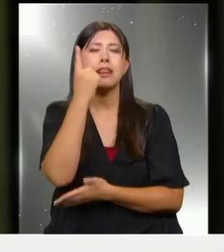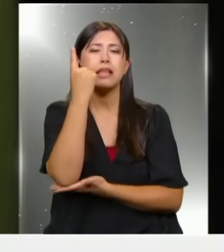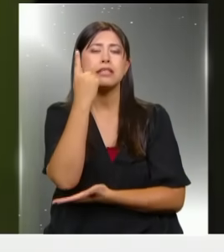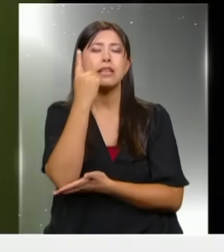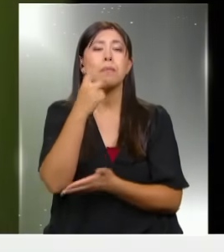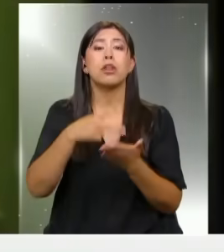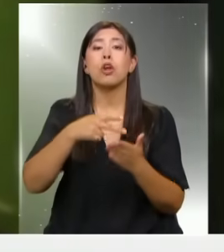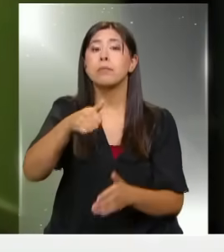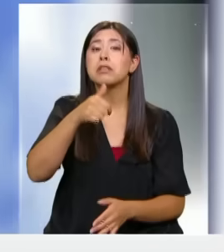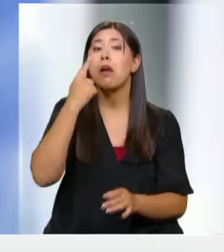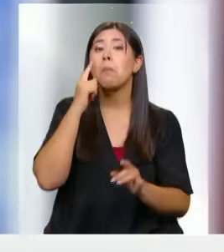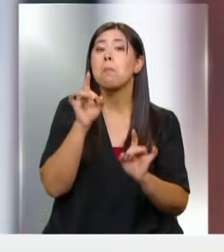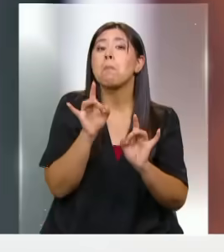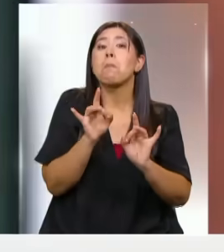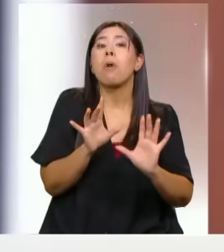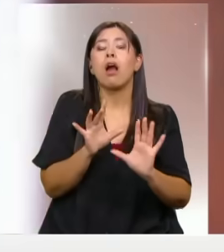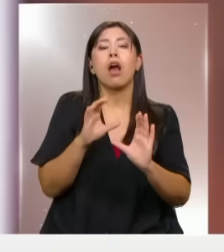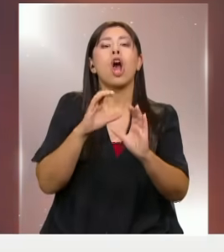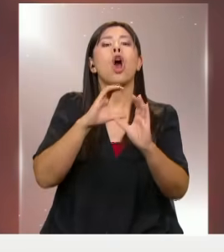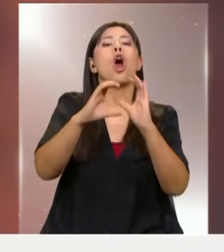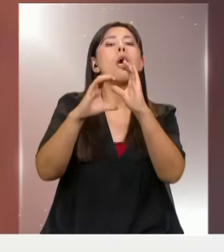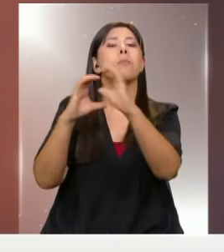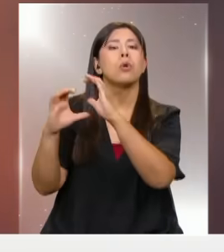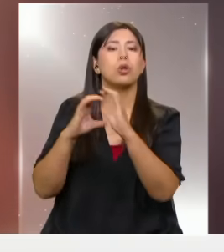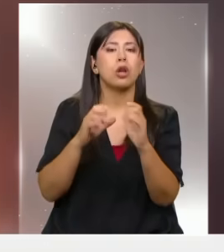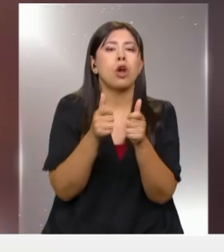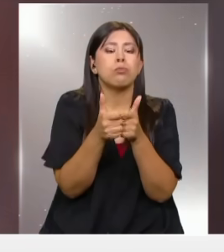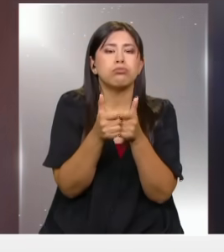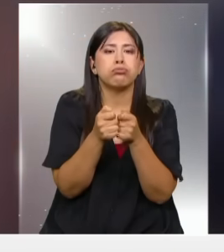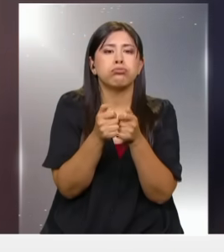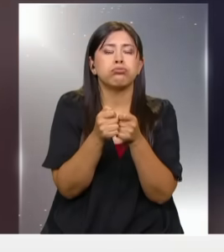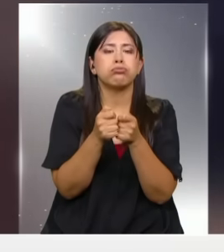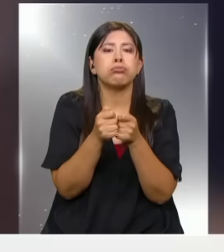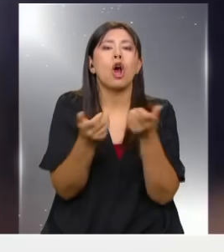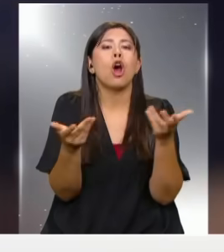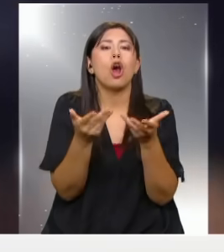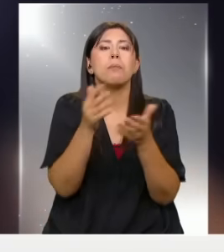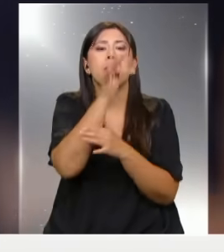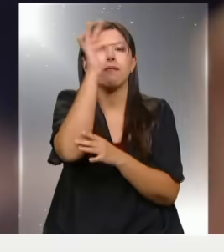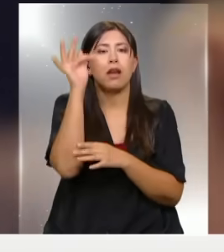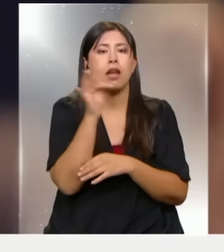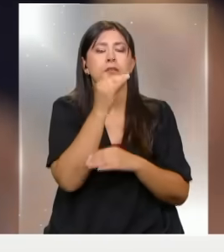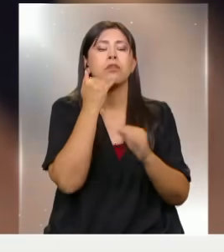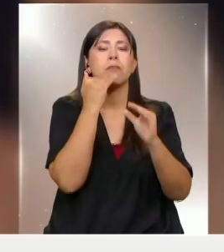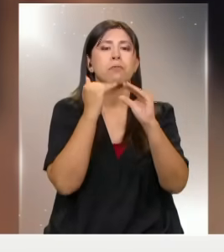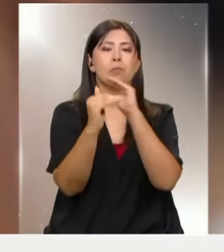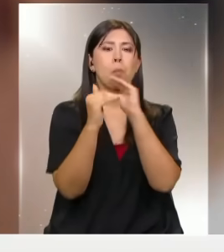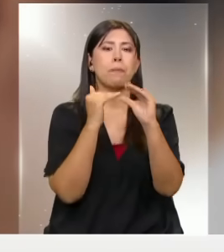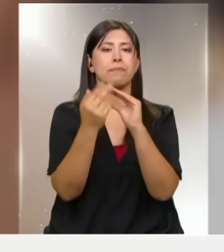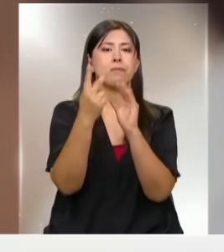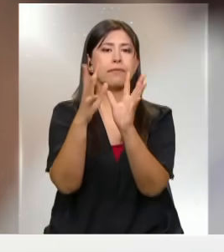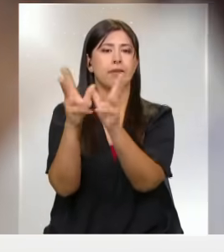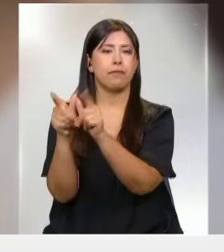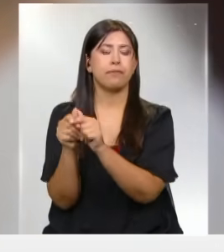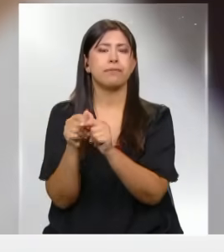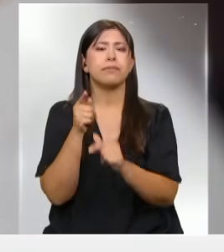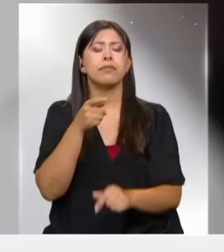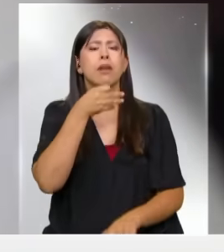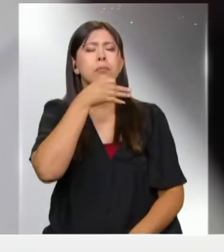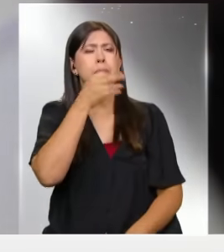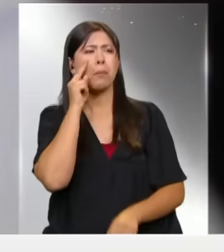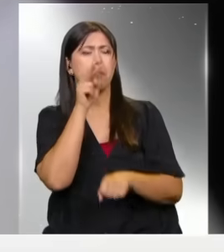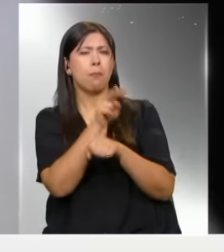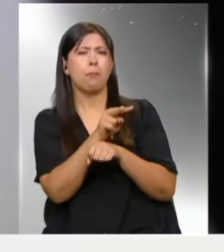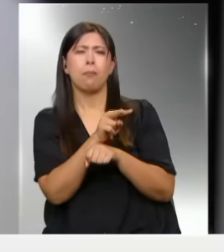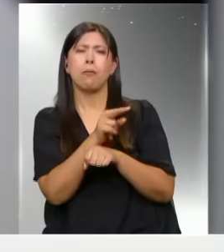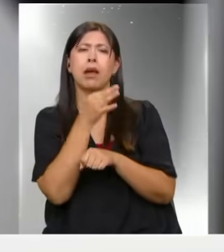Narumi supuestamente se comunicó con sus familiares solo a través de su cuenta de Facebook y correo electrónico. Las declaraciones de los